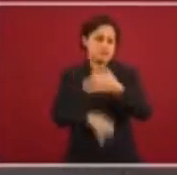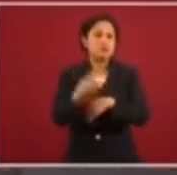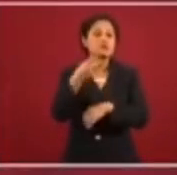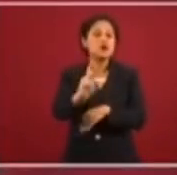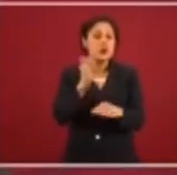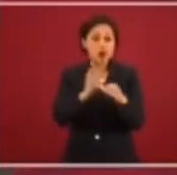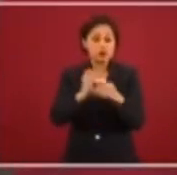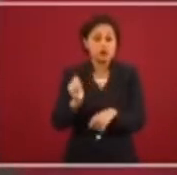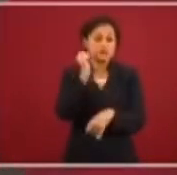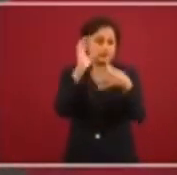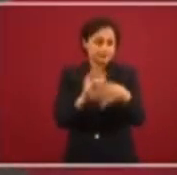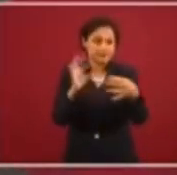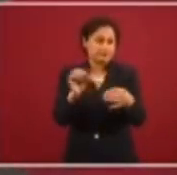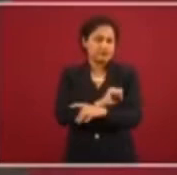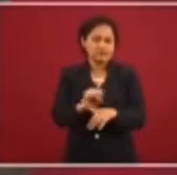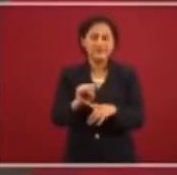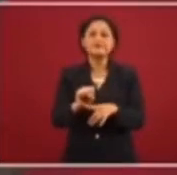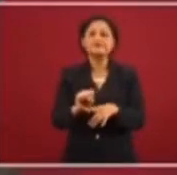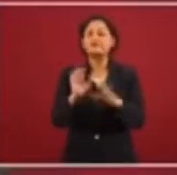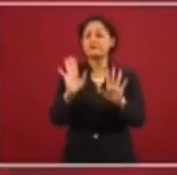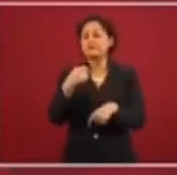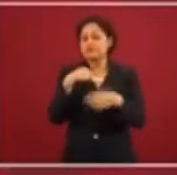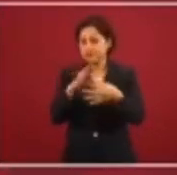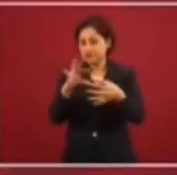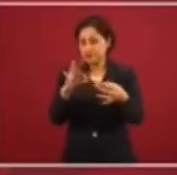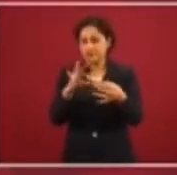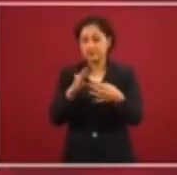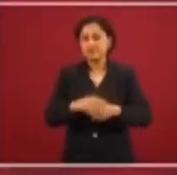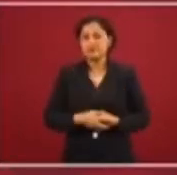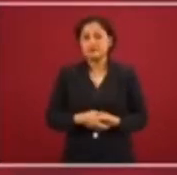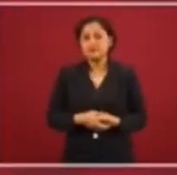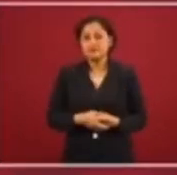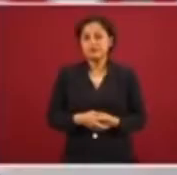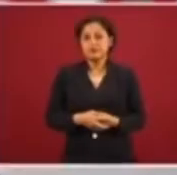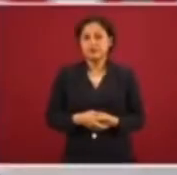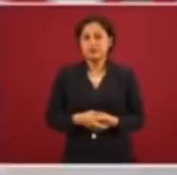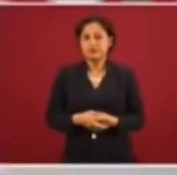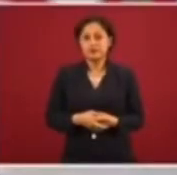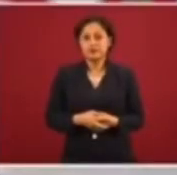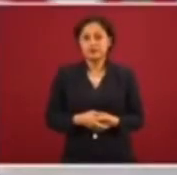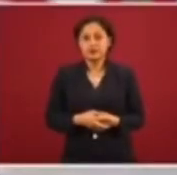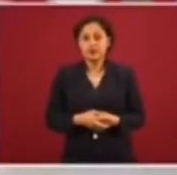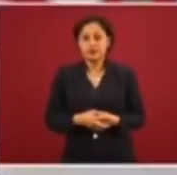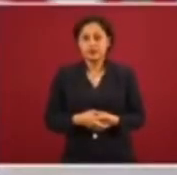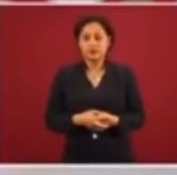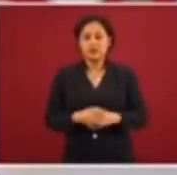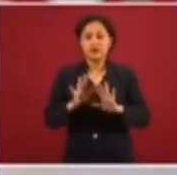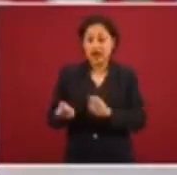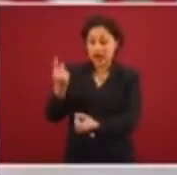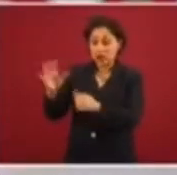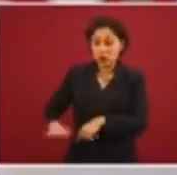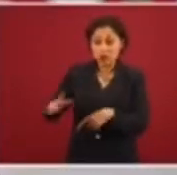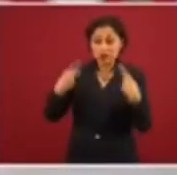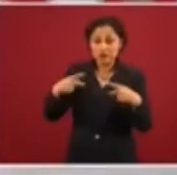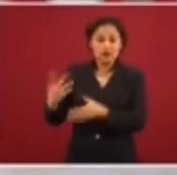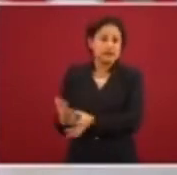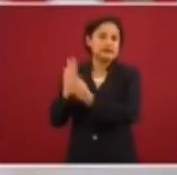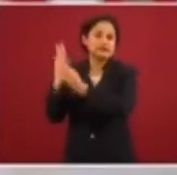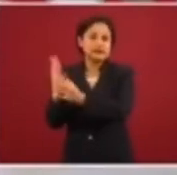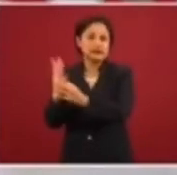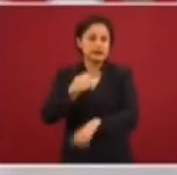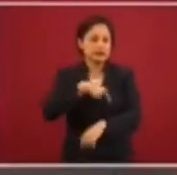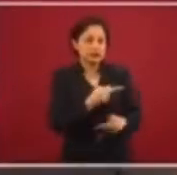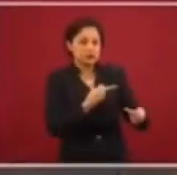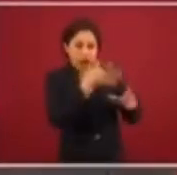no hubo, como algunos adversarios, ¿no?, llegaron a decir, que hubo un acuerdo secreto, o